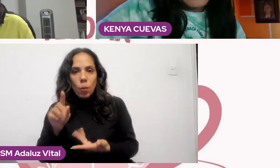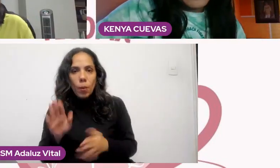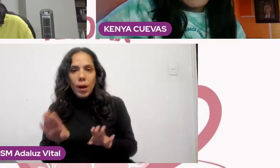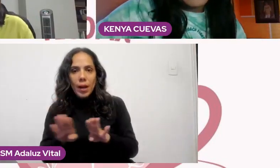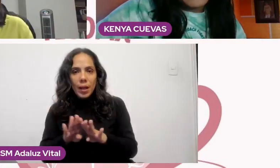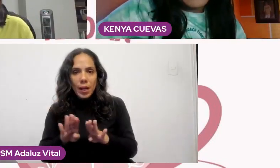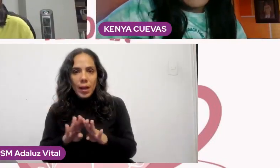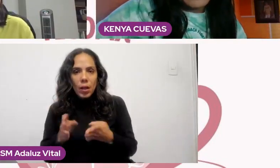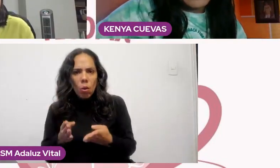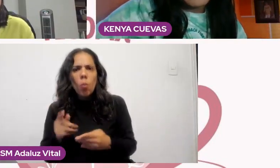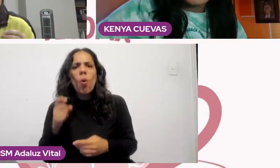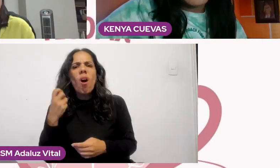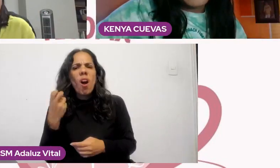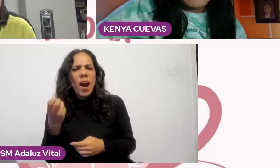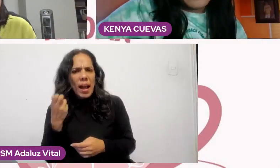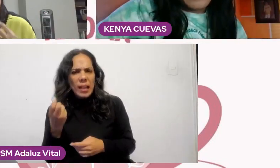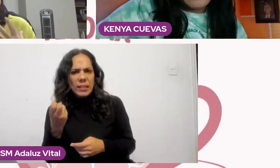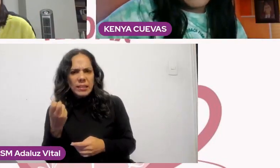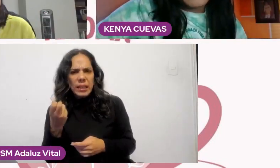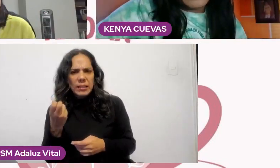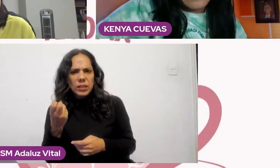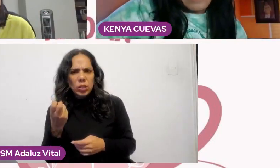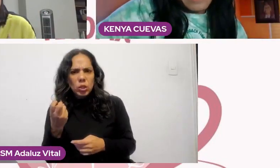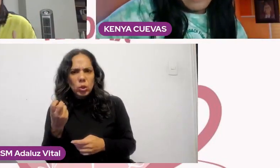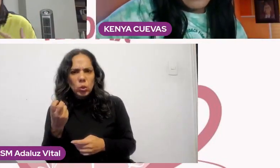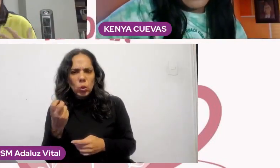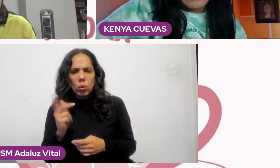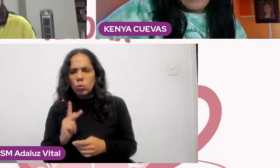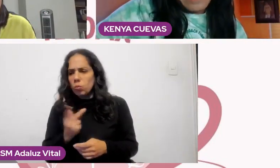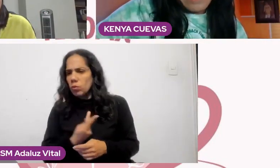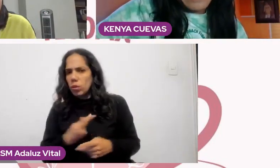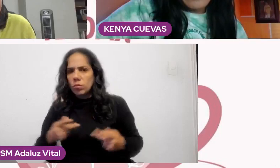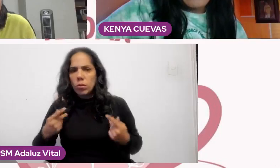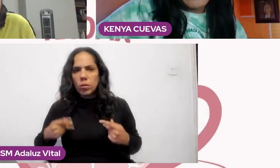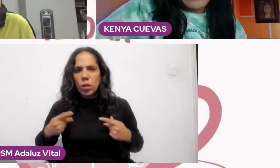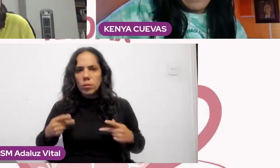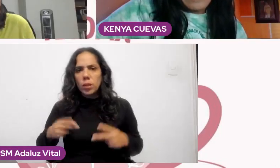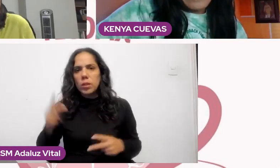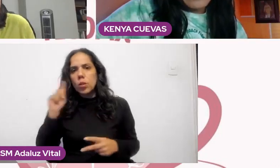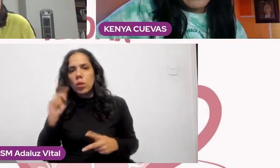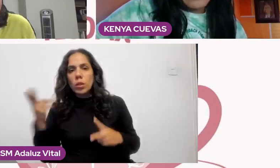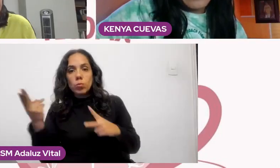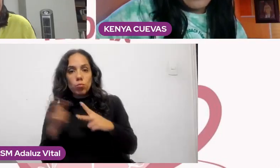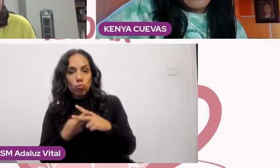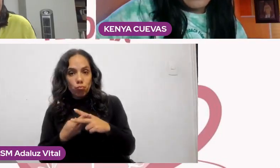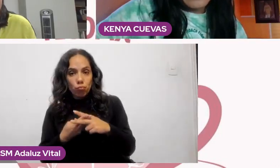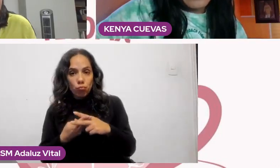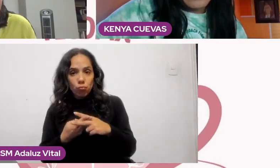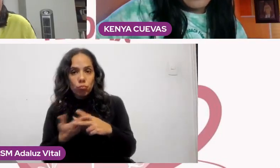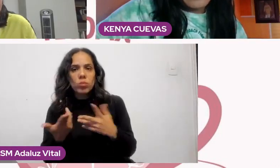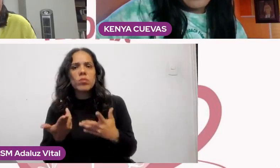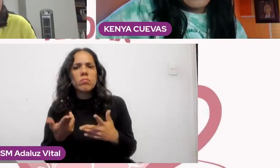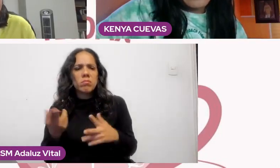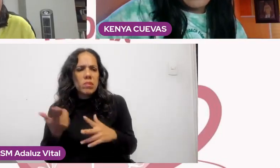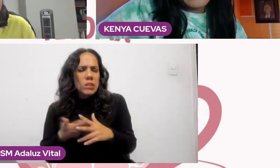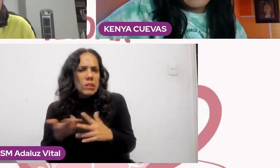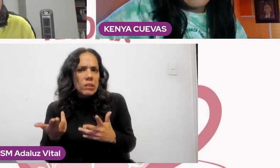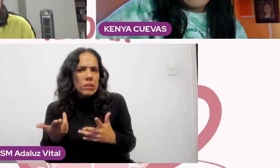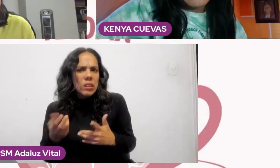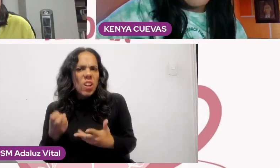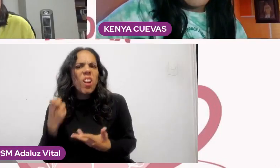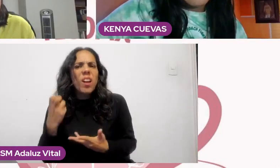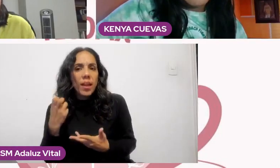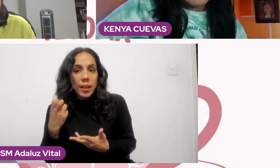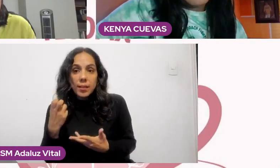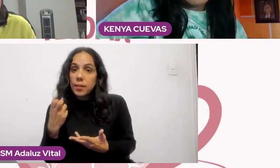los transfeminicidios, ¿no? Hacer conciencia, sensibilizar, conocer qué es, y bueno, pues desde